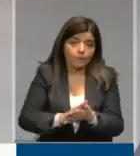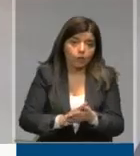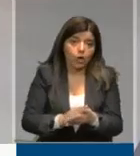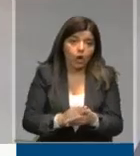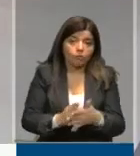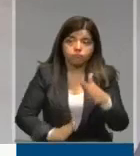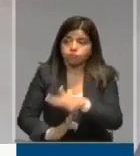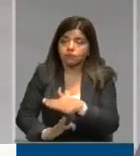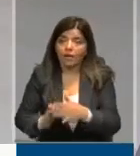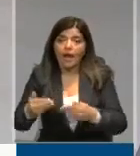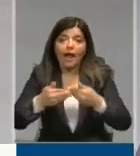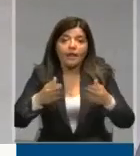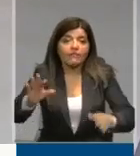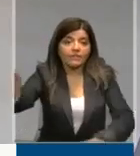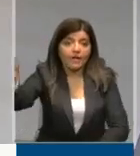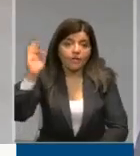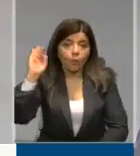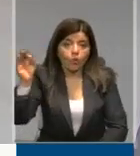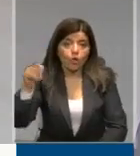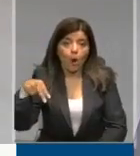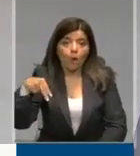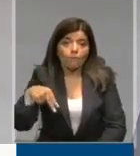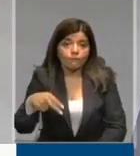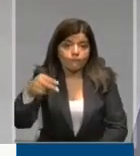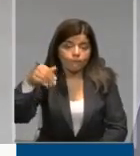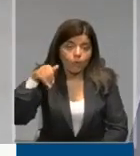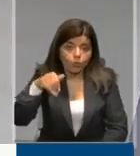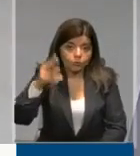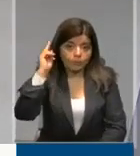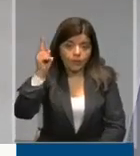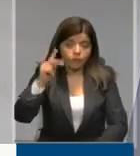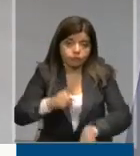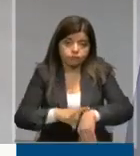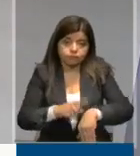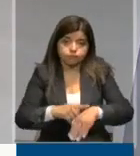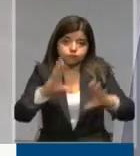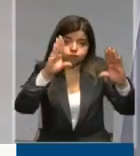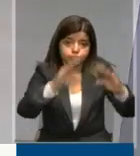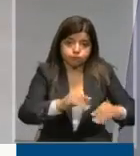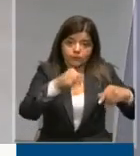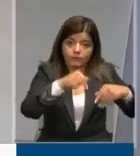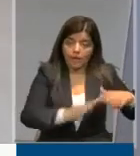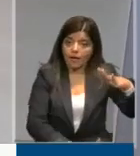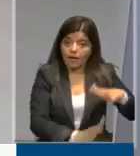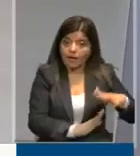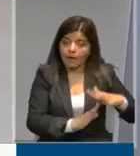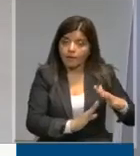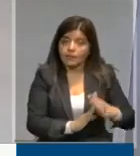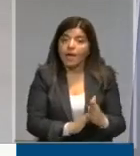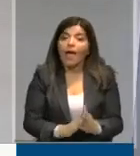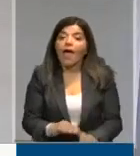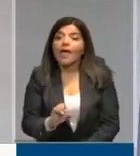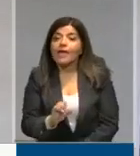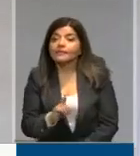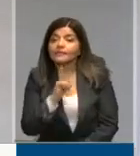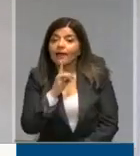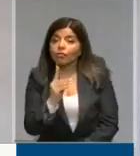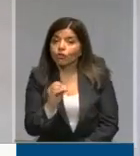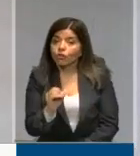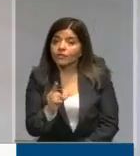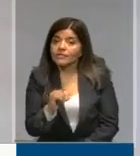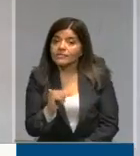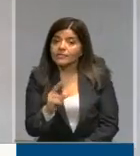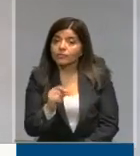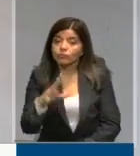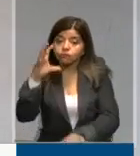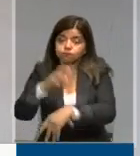de reunión, la libertad de locomoción, se establece el toque de queda, por ejemplo. En el caso del estado de sitio se permite detener personas en